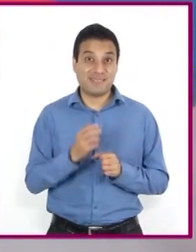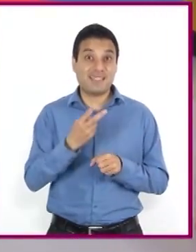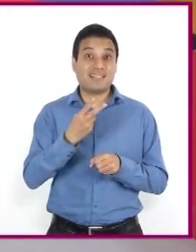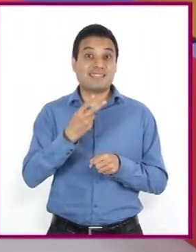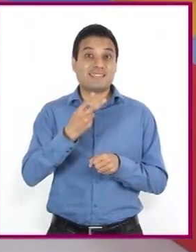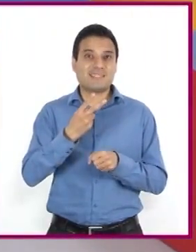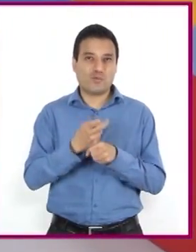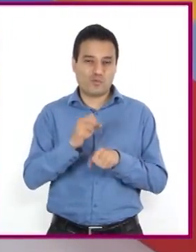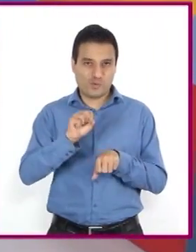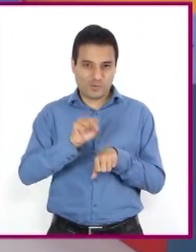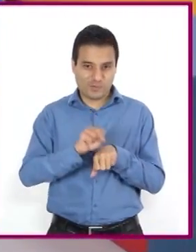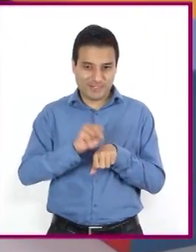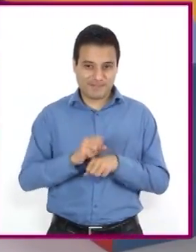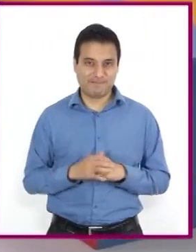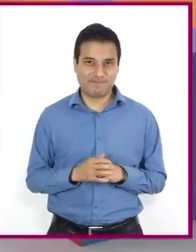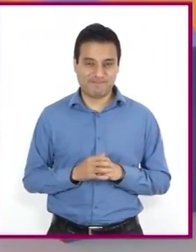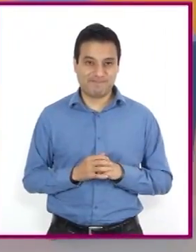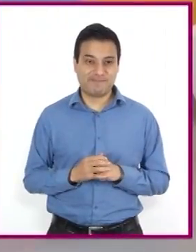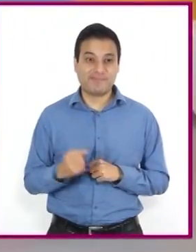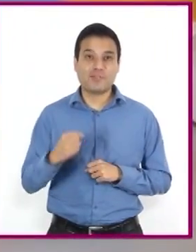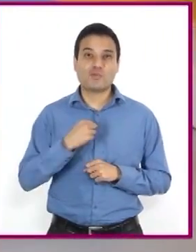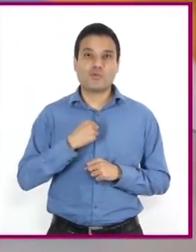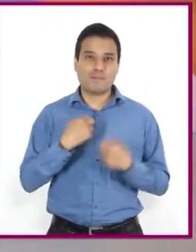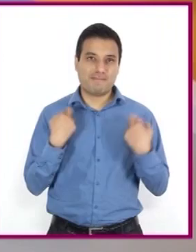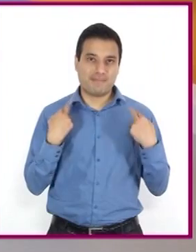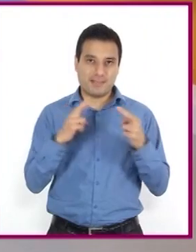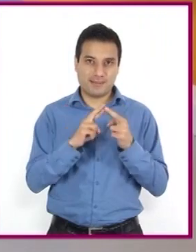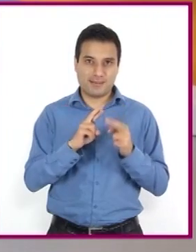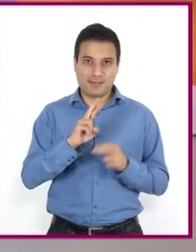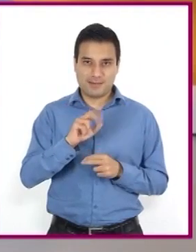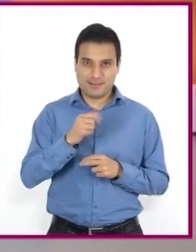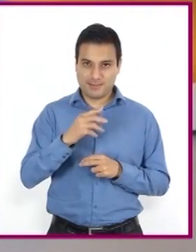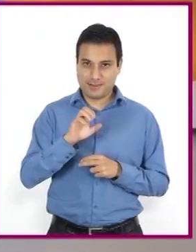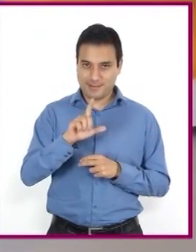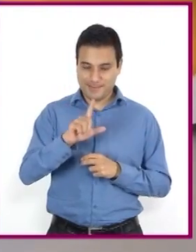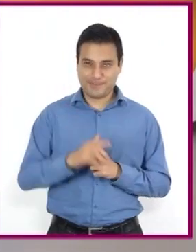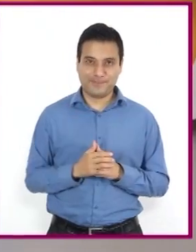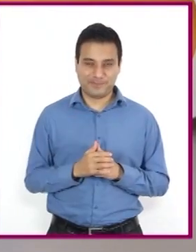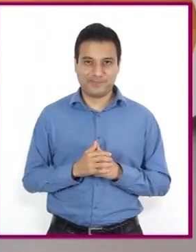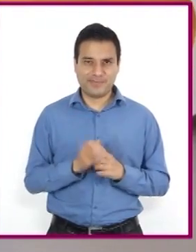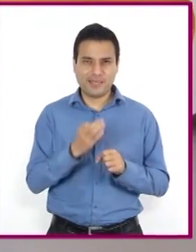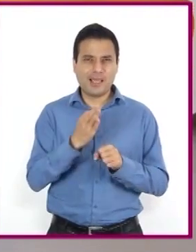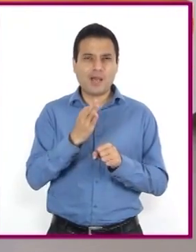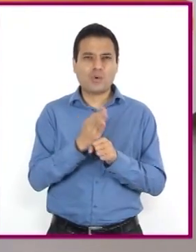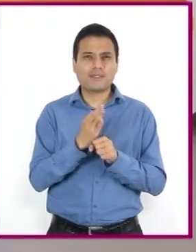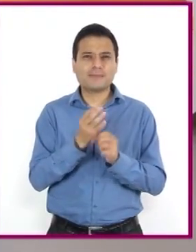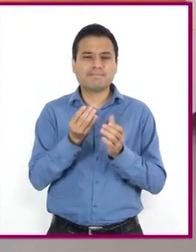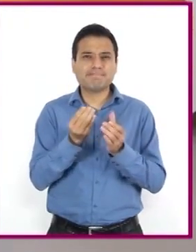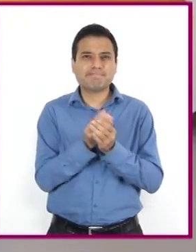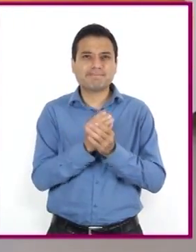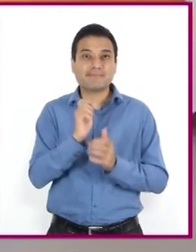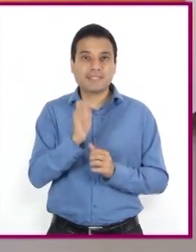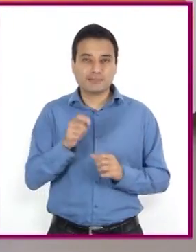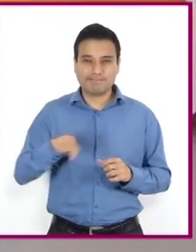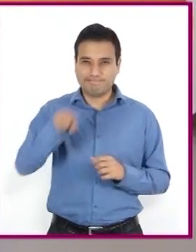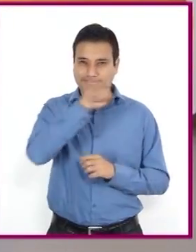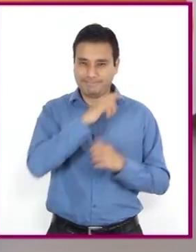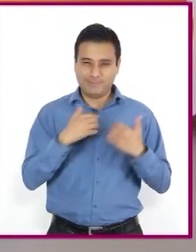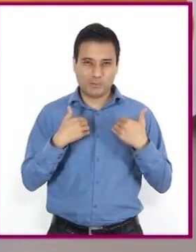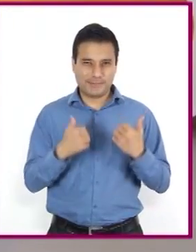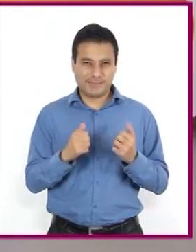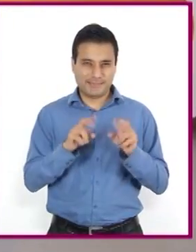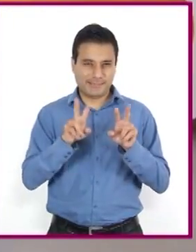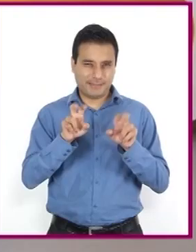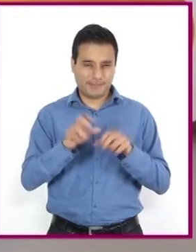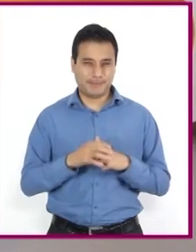grado de secundaria. Yo soy la maestra Raquel Bernabé Ramos y en esta sesión les ayudaré a comprender el tema de